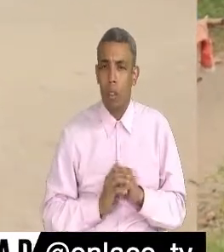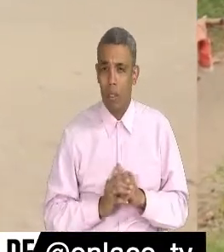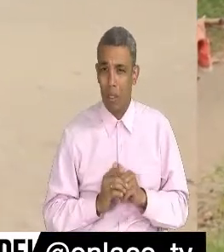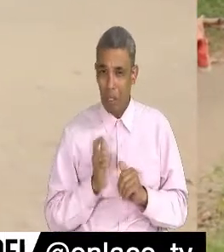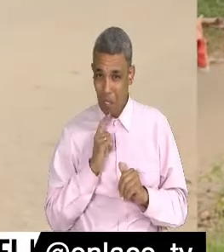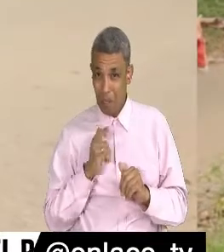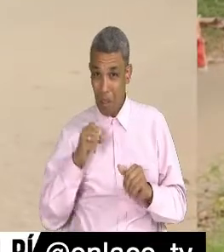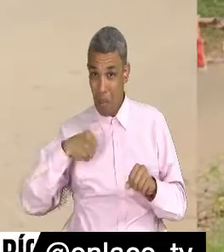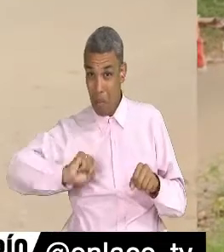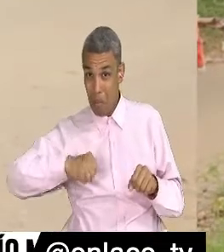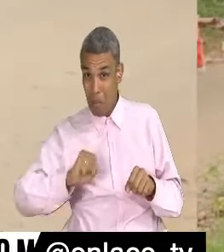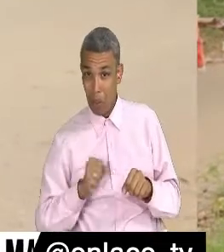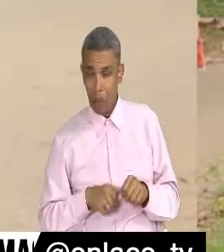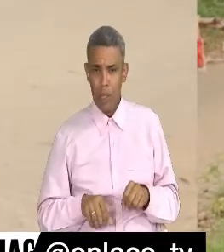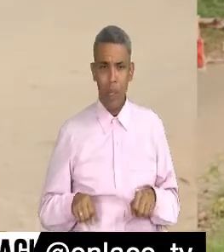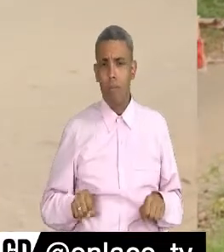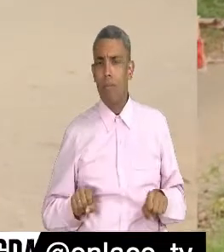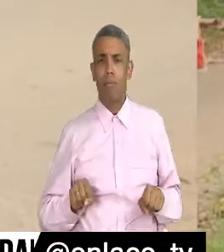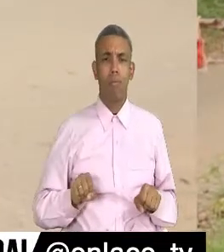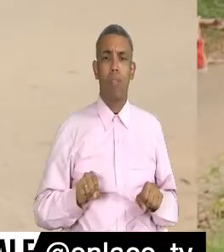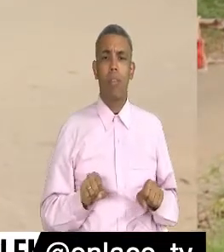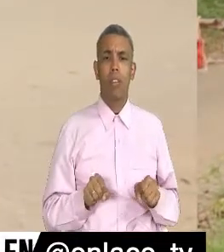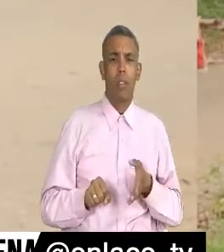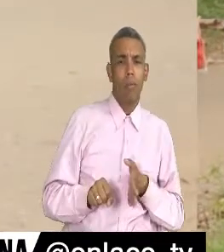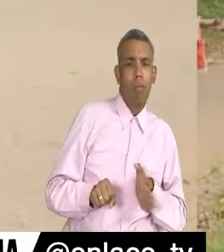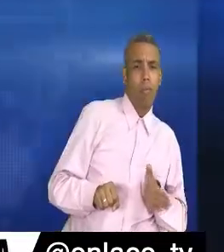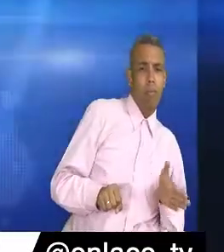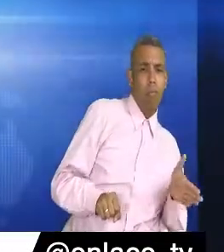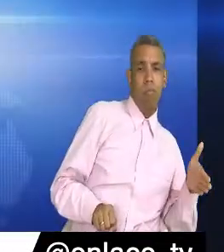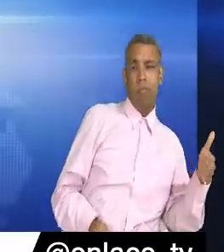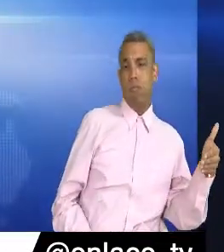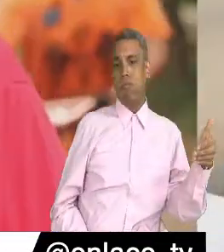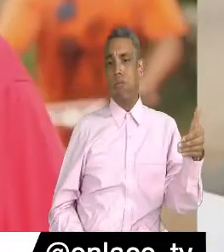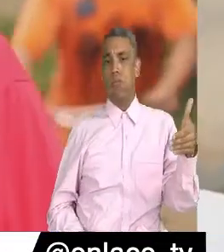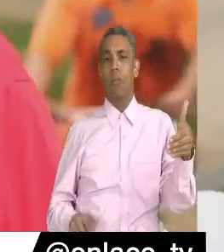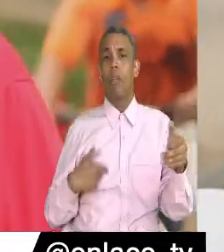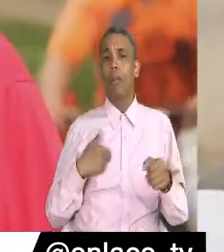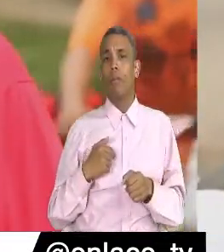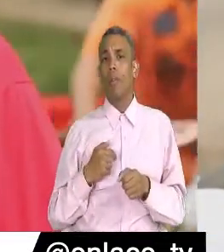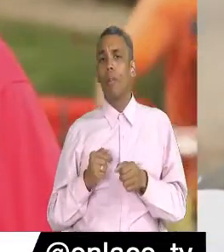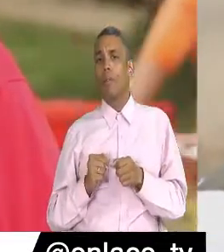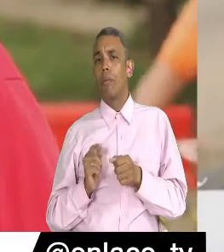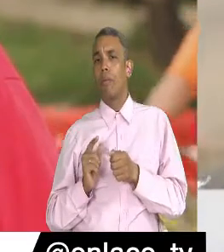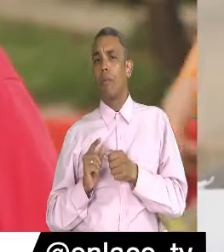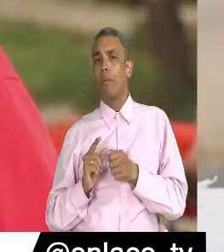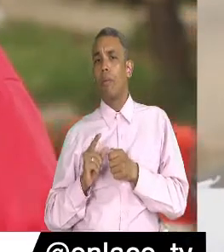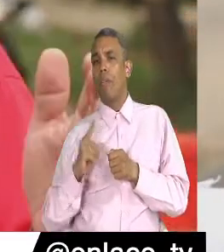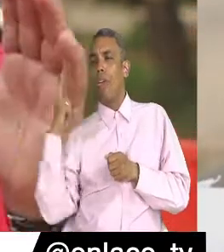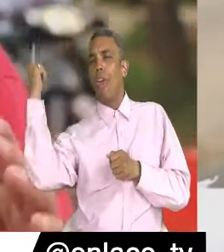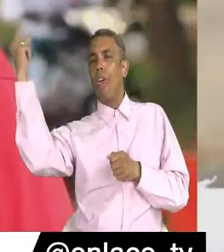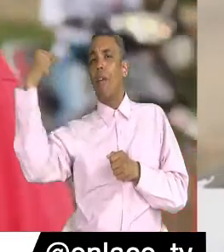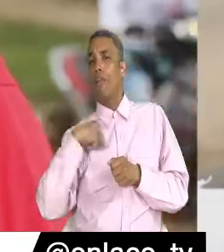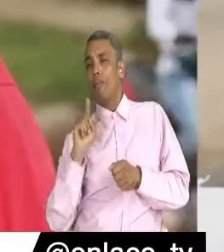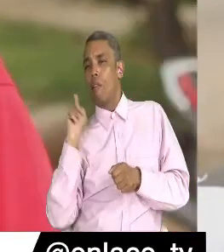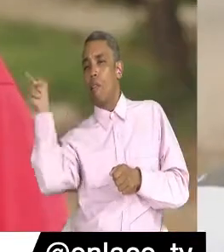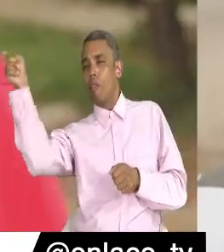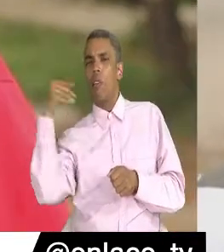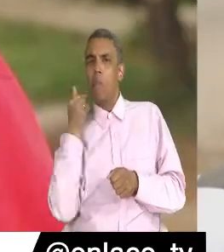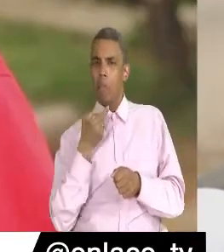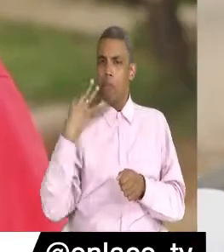camino entre lo que es el barrio Las Granjas y el Benjamín Herrera. De todas maneras hay transeúntes en